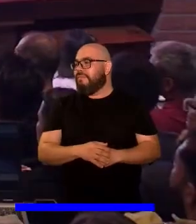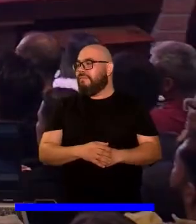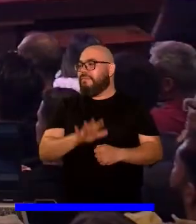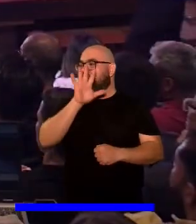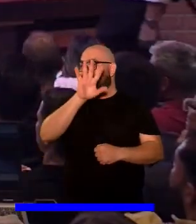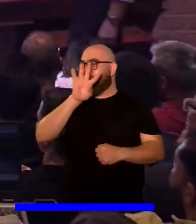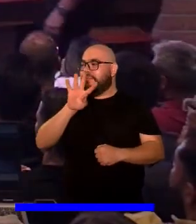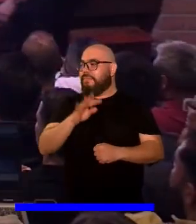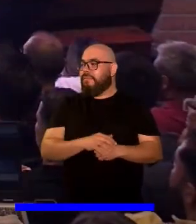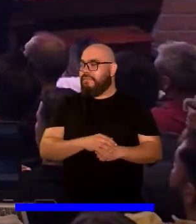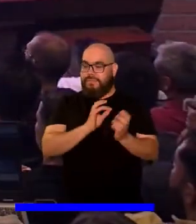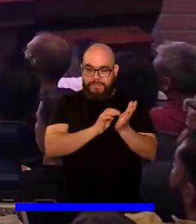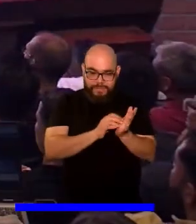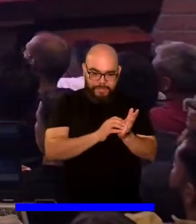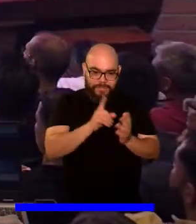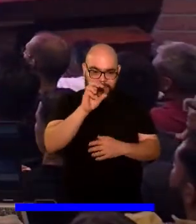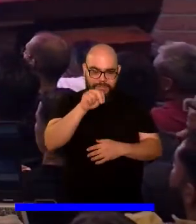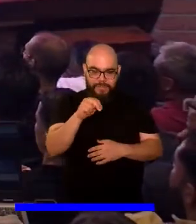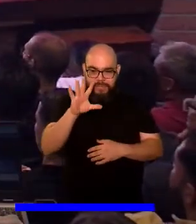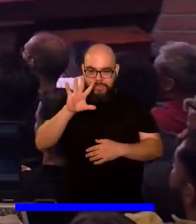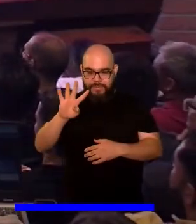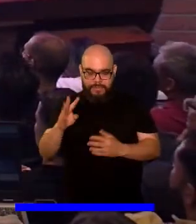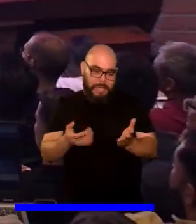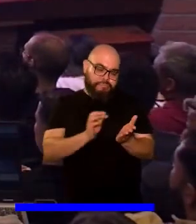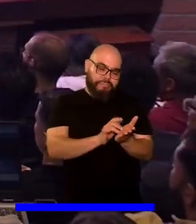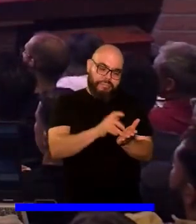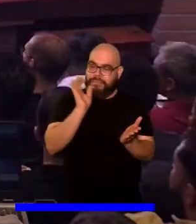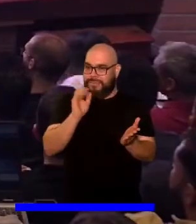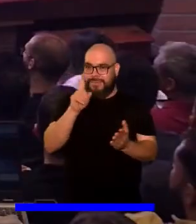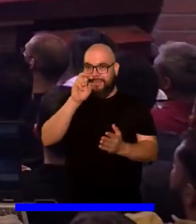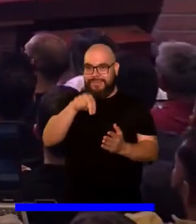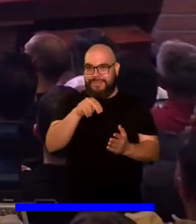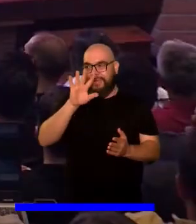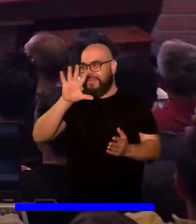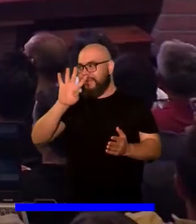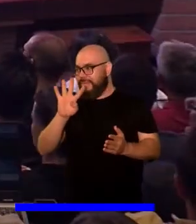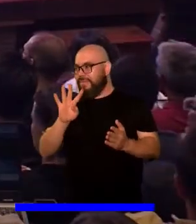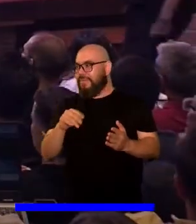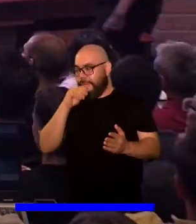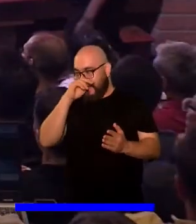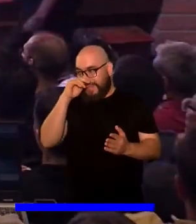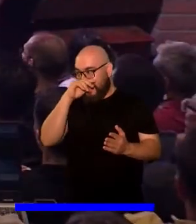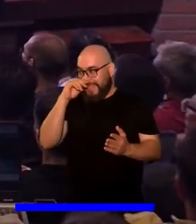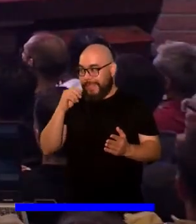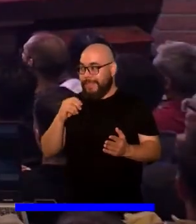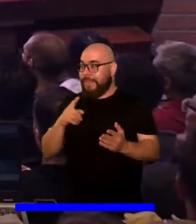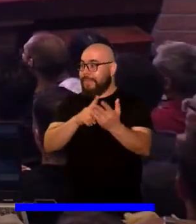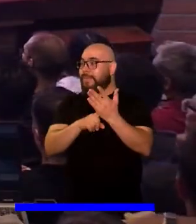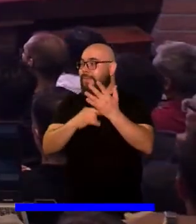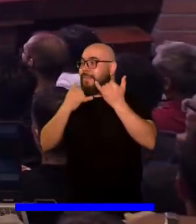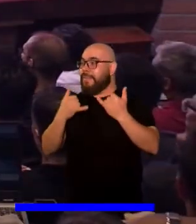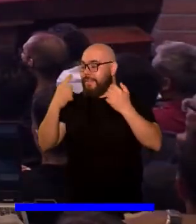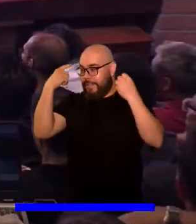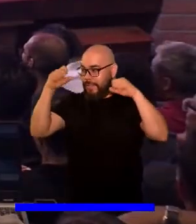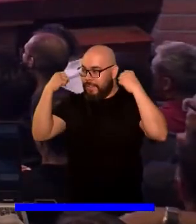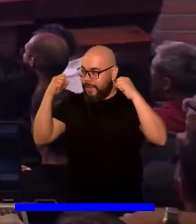54 grados. No, ni idea, yo no sé cómo hacerlo. Venga, yo se lo meto a la calculadora. Okay. La preocupación en este momento era